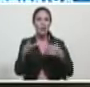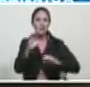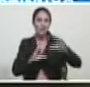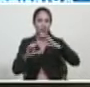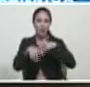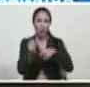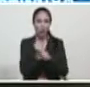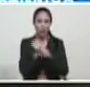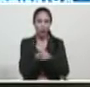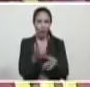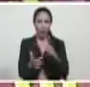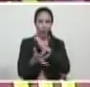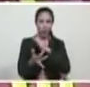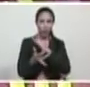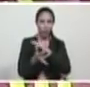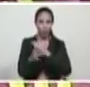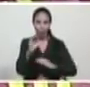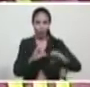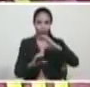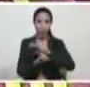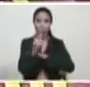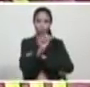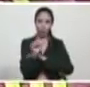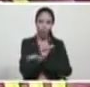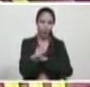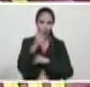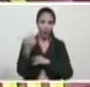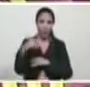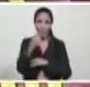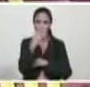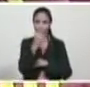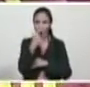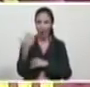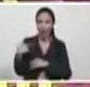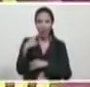científico y tecnológico que instalé hace 2 semanas en Miraflores.